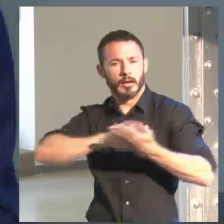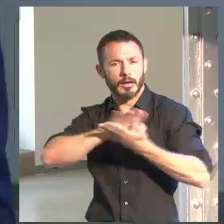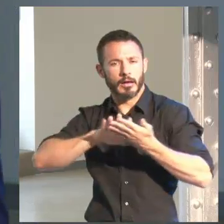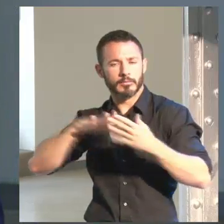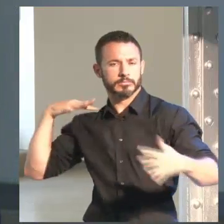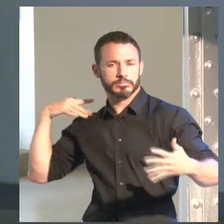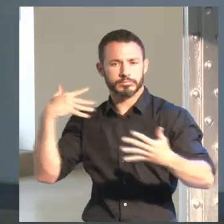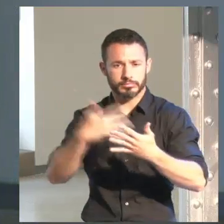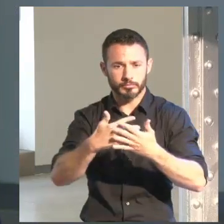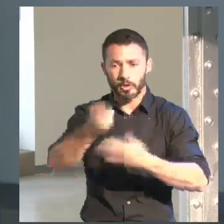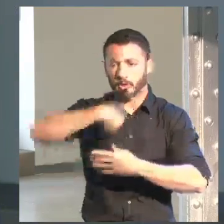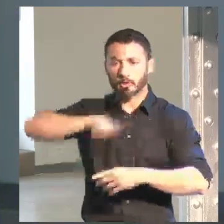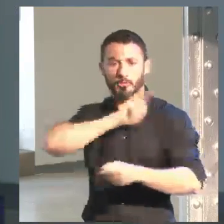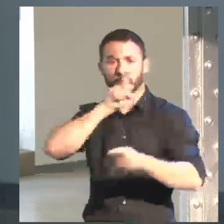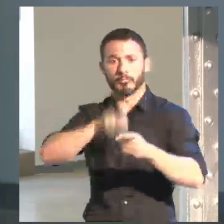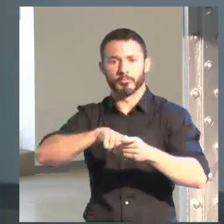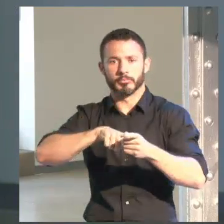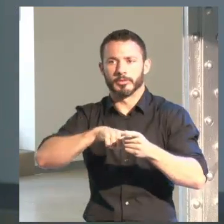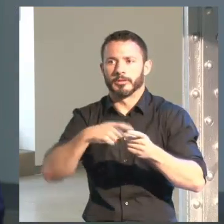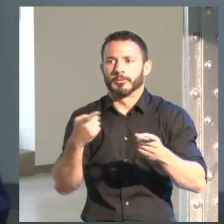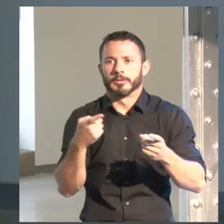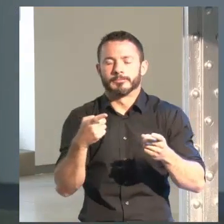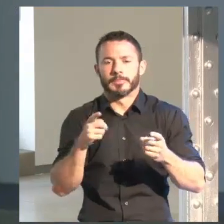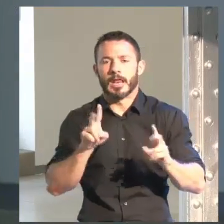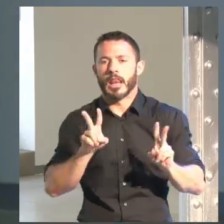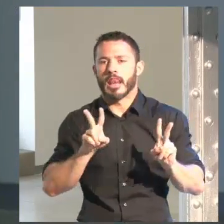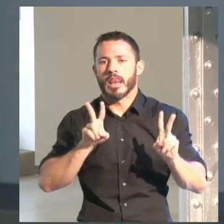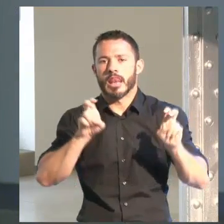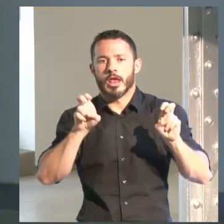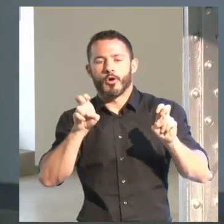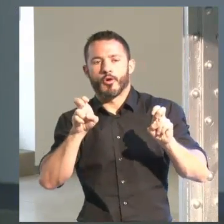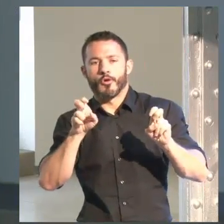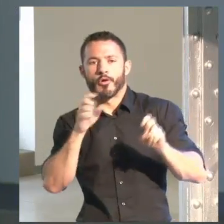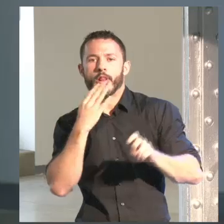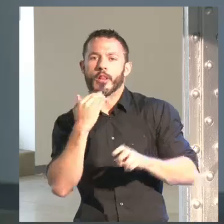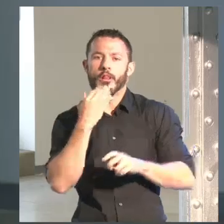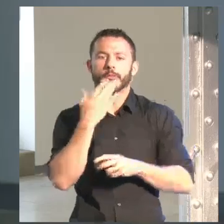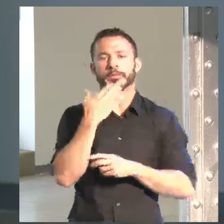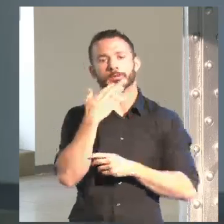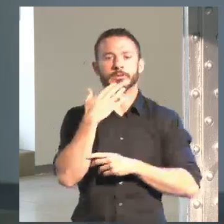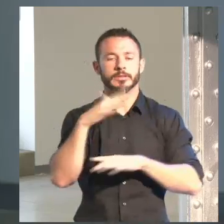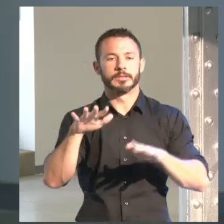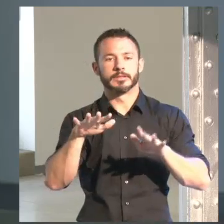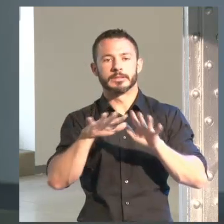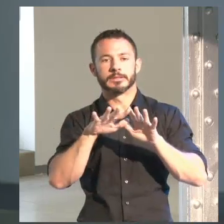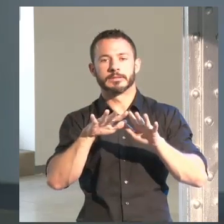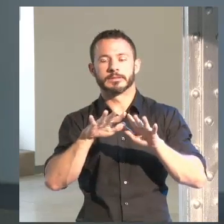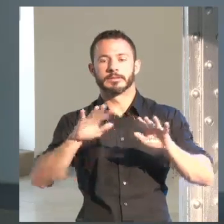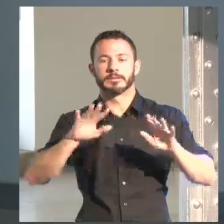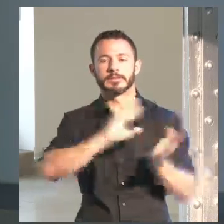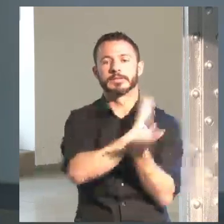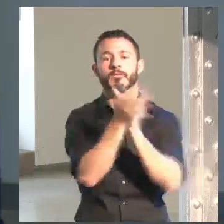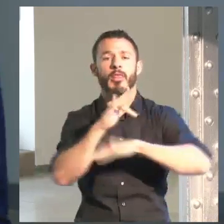no participamos de este neoludismo que nos invade de pensar que la transformación digital, que la